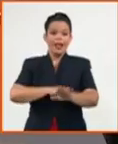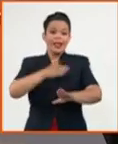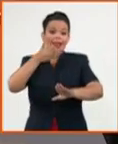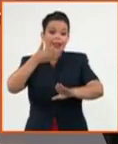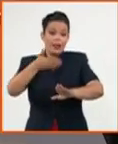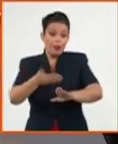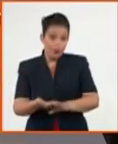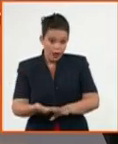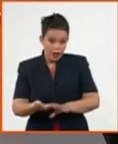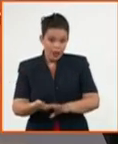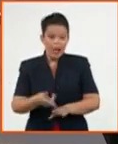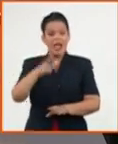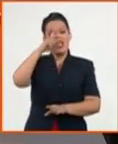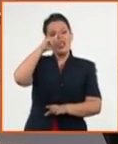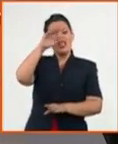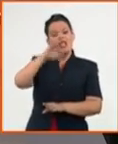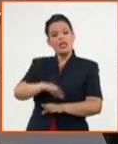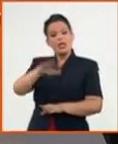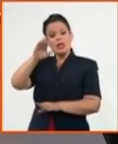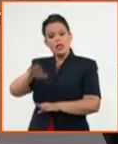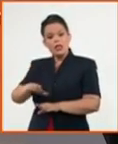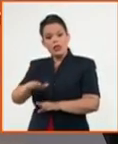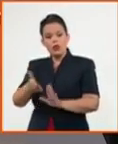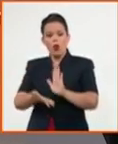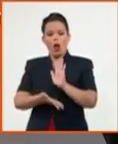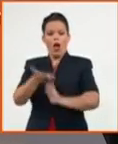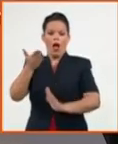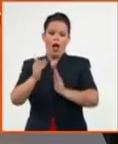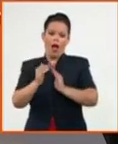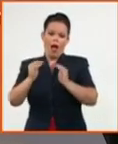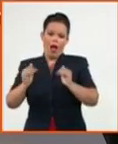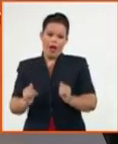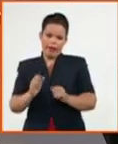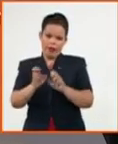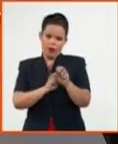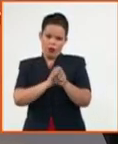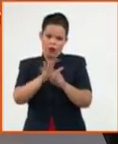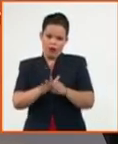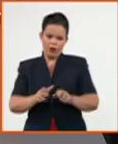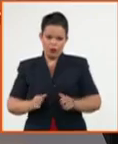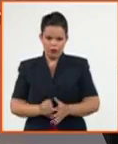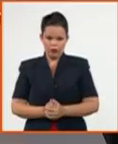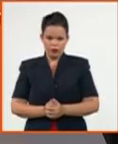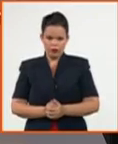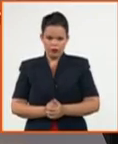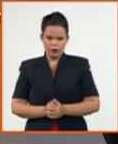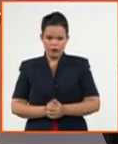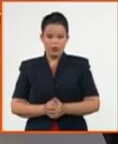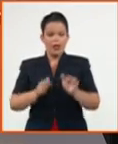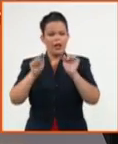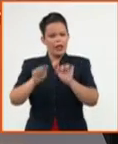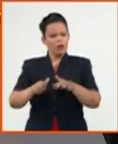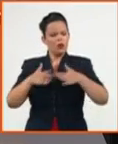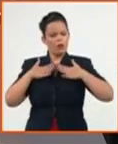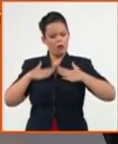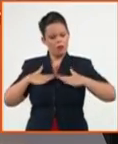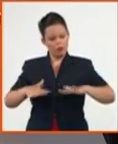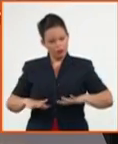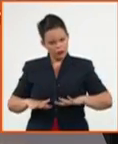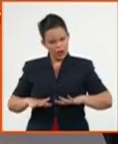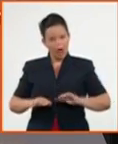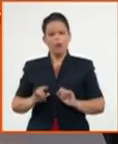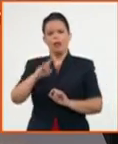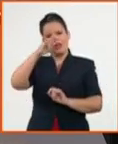convalecientes pediátricos pero también llegaremos a ellos y seguridad que vamos a llegar a los convalecientes en edades pediátricas